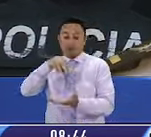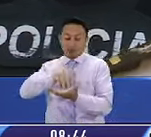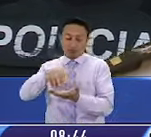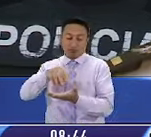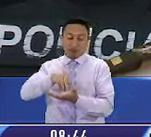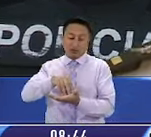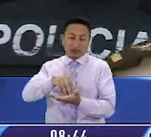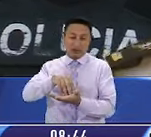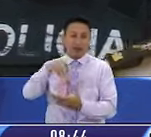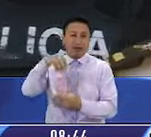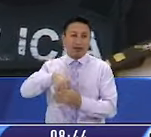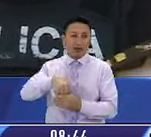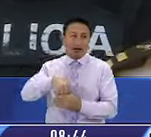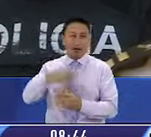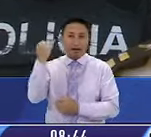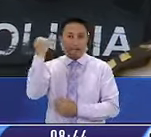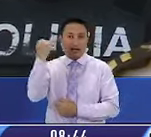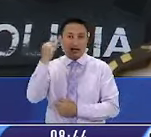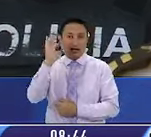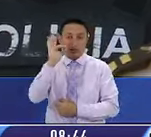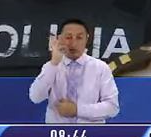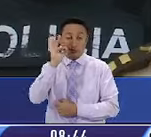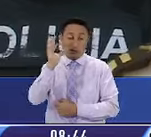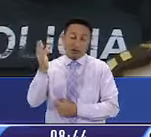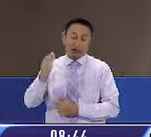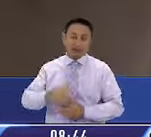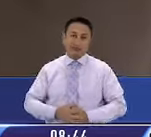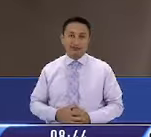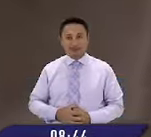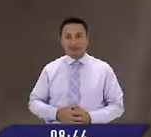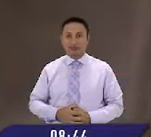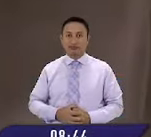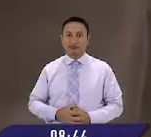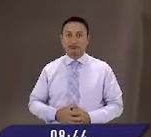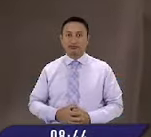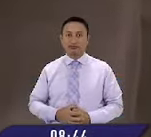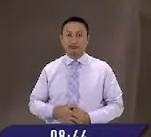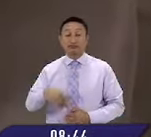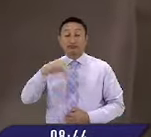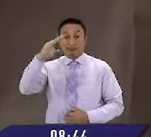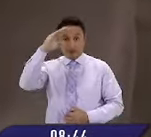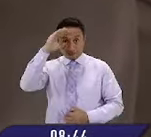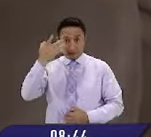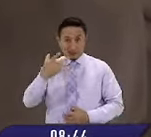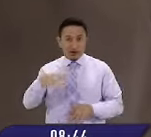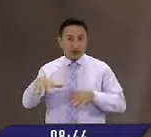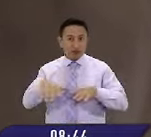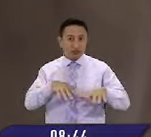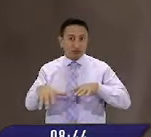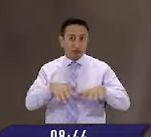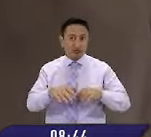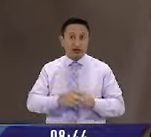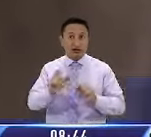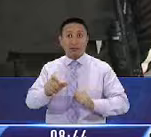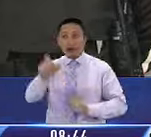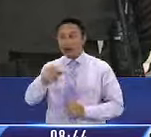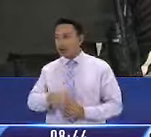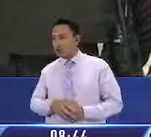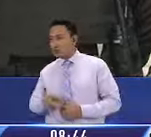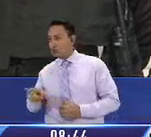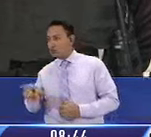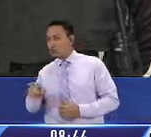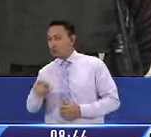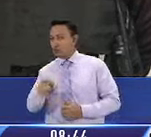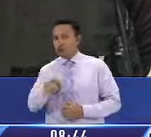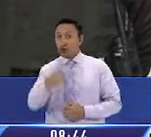una sustancia verdosa, posiblemente marihuana. Las labores policiales no terminaron ahí y en un perfilamiento delictivo fue